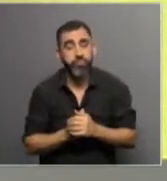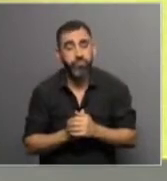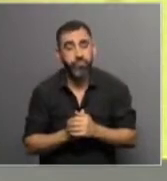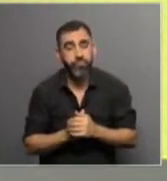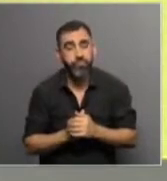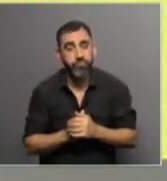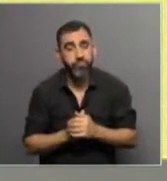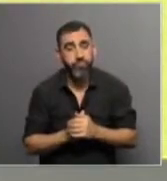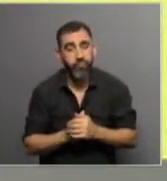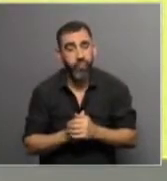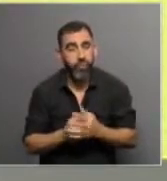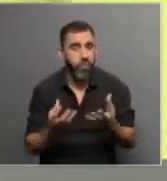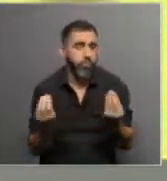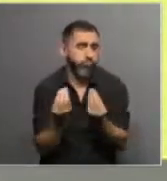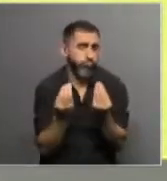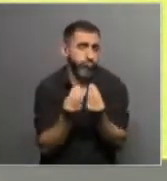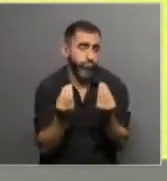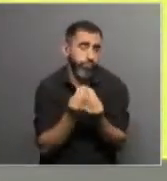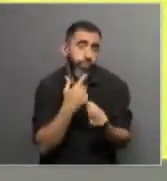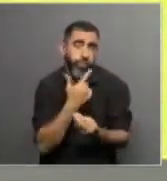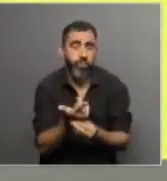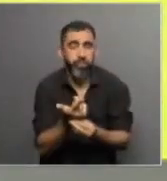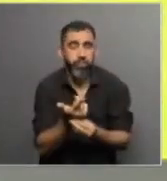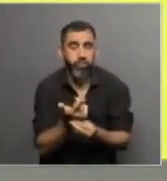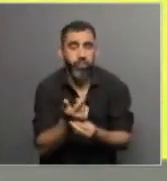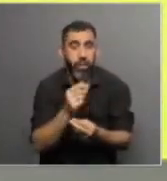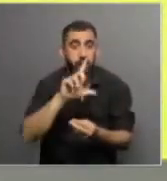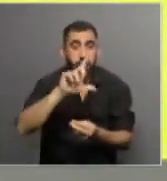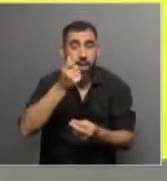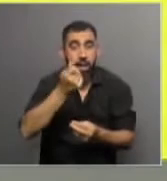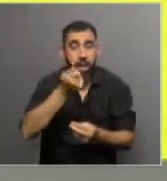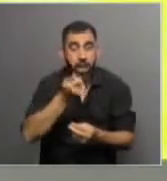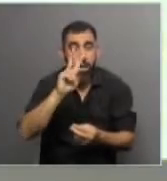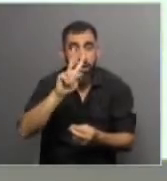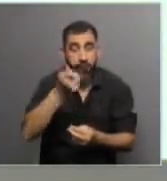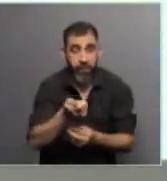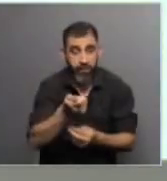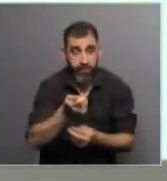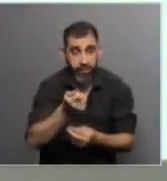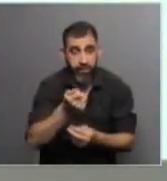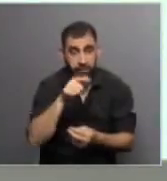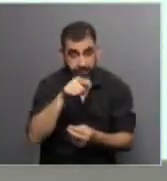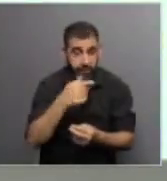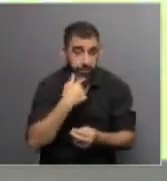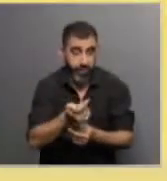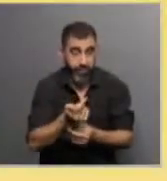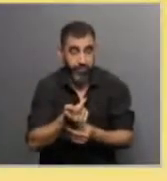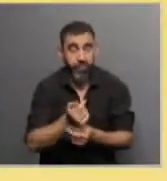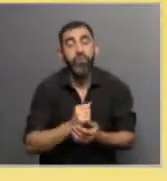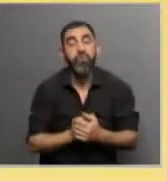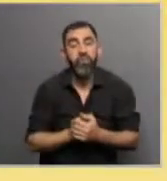normalmente cuando tenemos grandes volúmenes de lavas, como es el caso de la unidad esta geológica